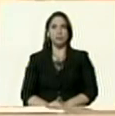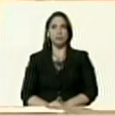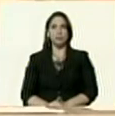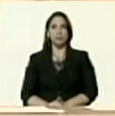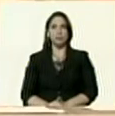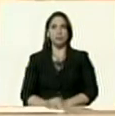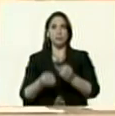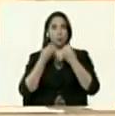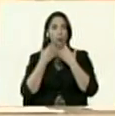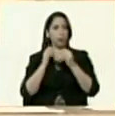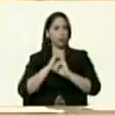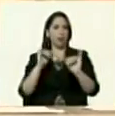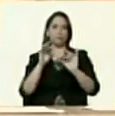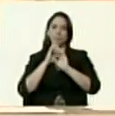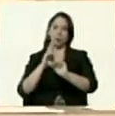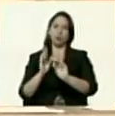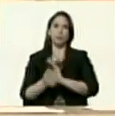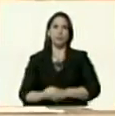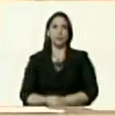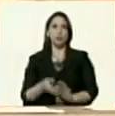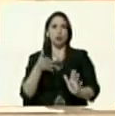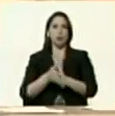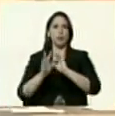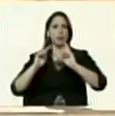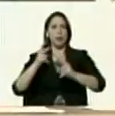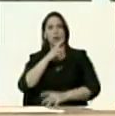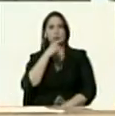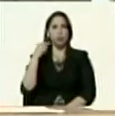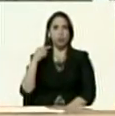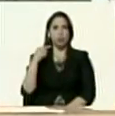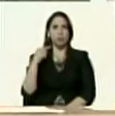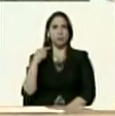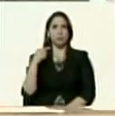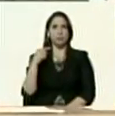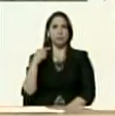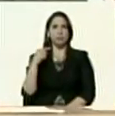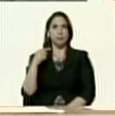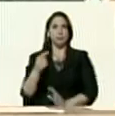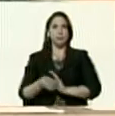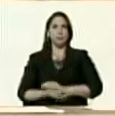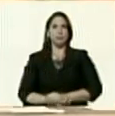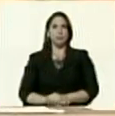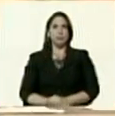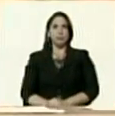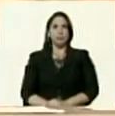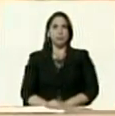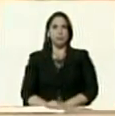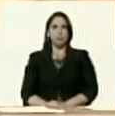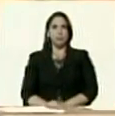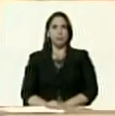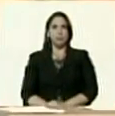bueno, ya te la contesté, sobre el tema de Rusia. Llegó Silvia, hola Silvia.